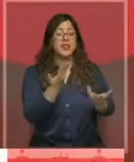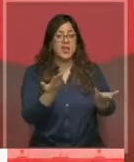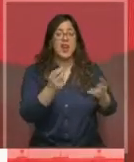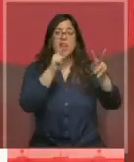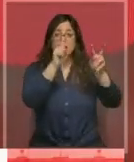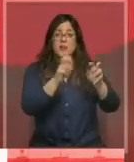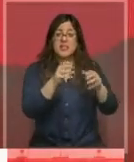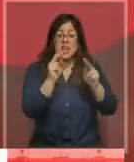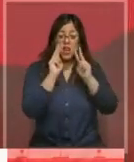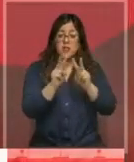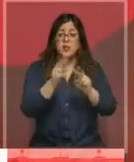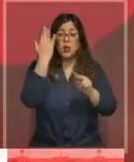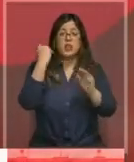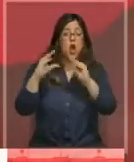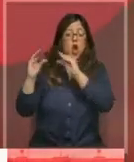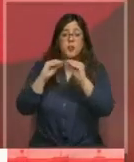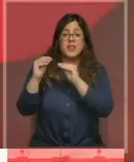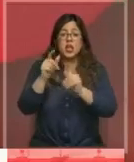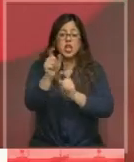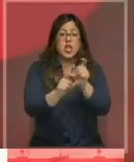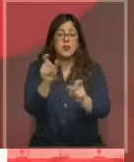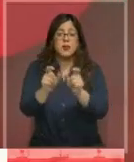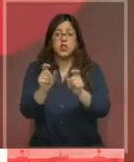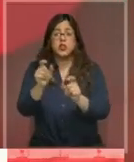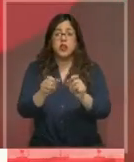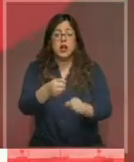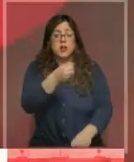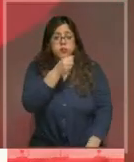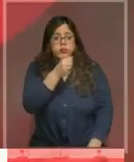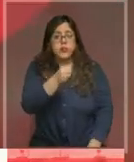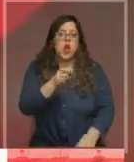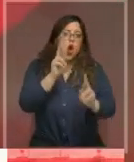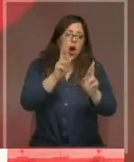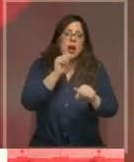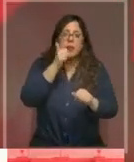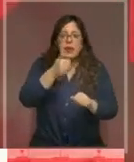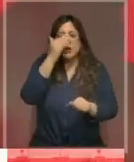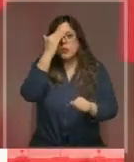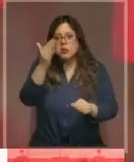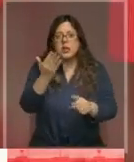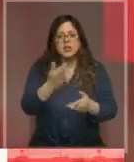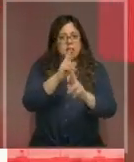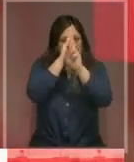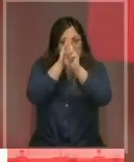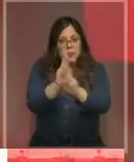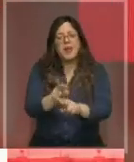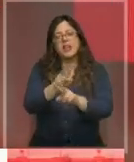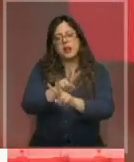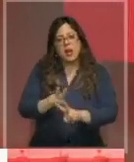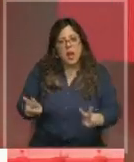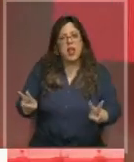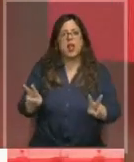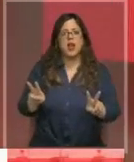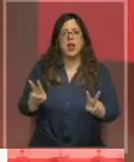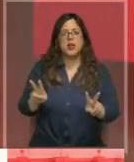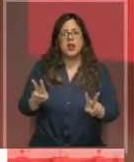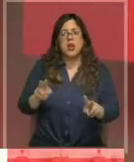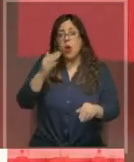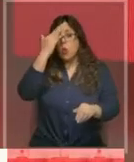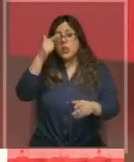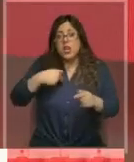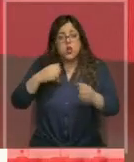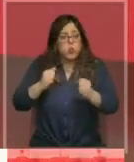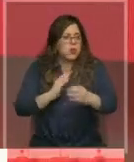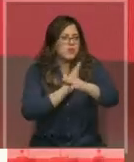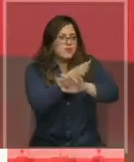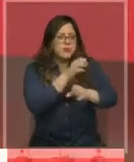lo escuchábamos recién en los comentarios que hacen las personas, ¿no?, frente al micrófono. Ojalá mañana sea un día de mayor respeto, de mayor tranquilidad, como un día donde yo pueda salir a